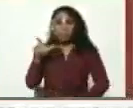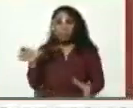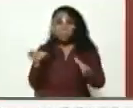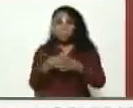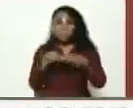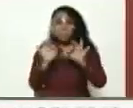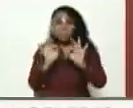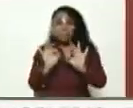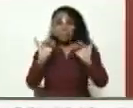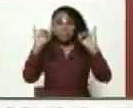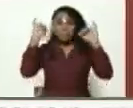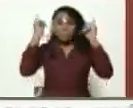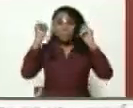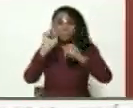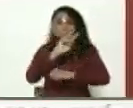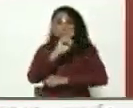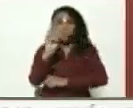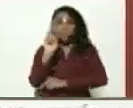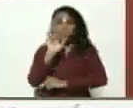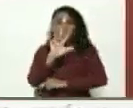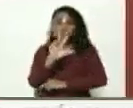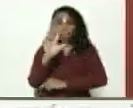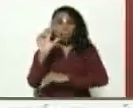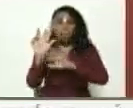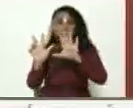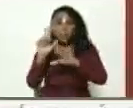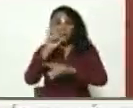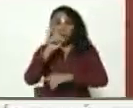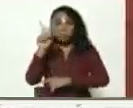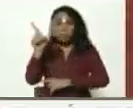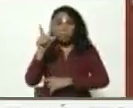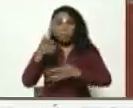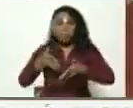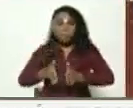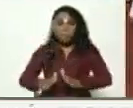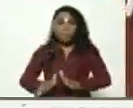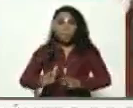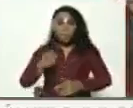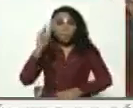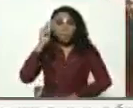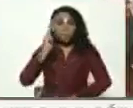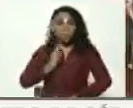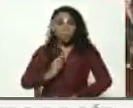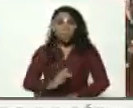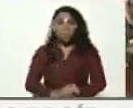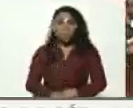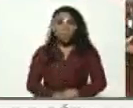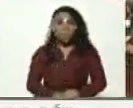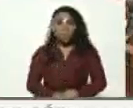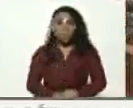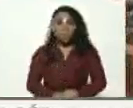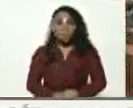especial conmemorativa de los 238 aniversario del natalicio del padre de la patria.